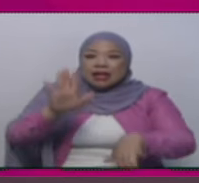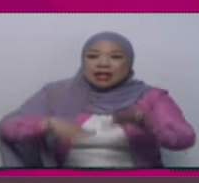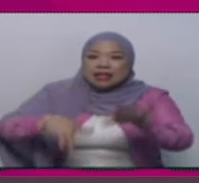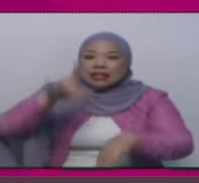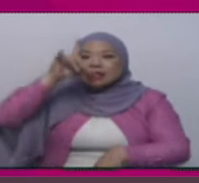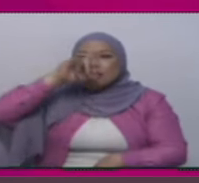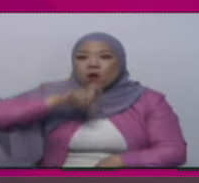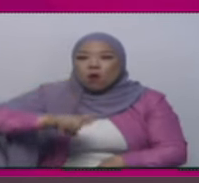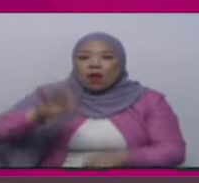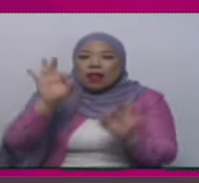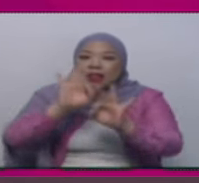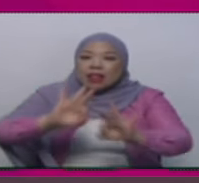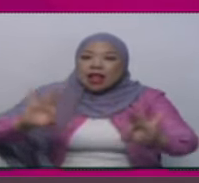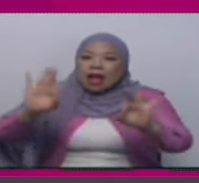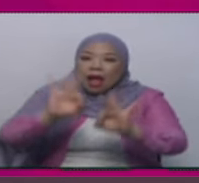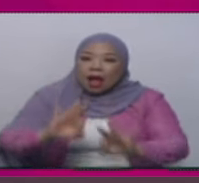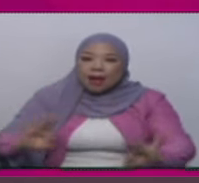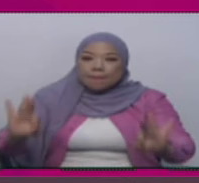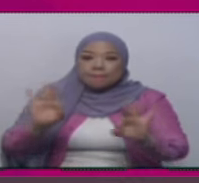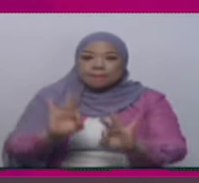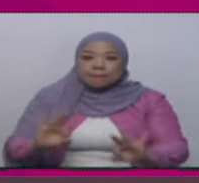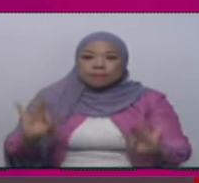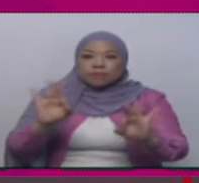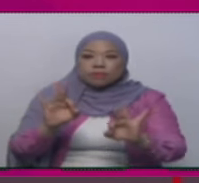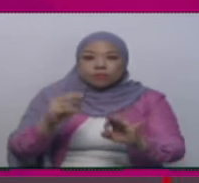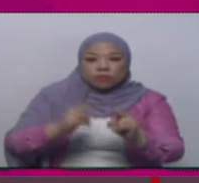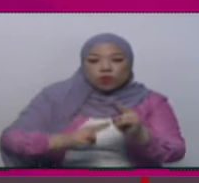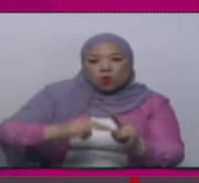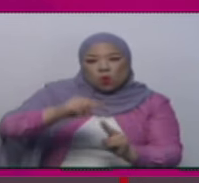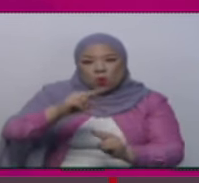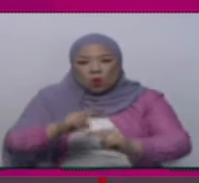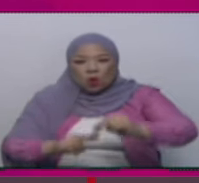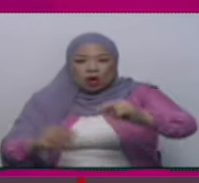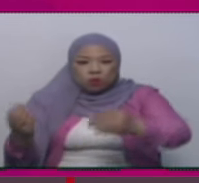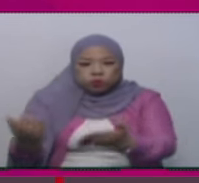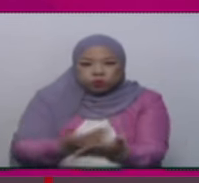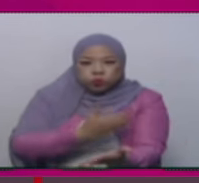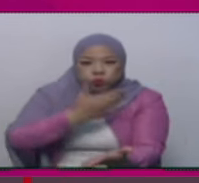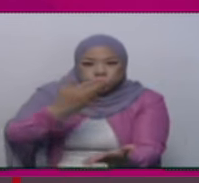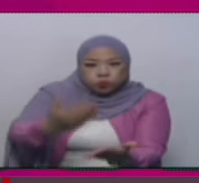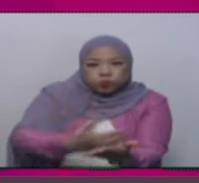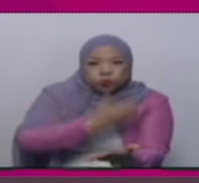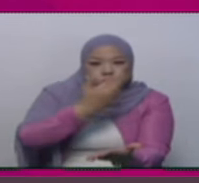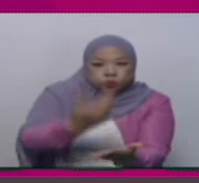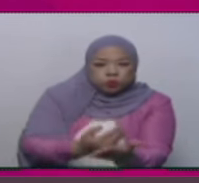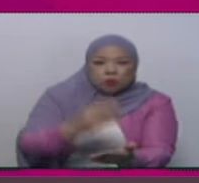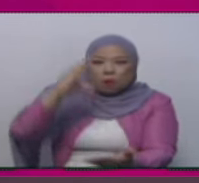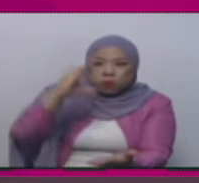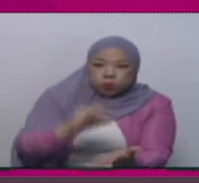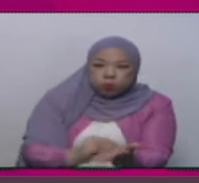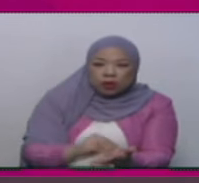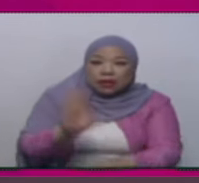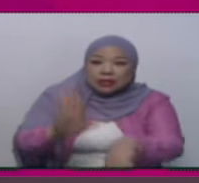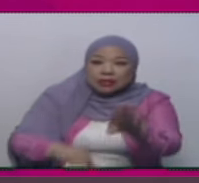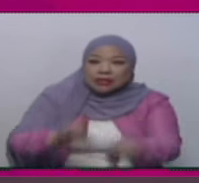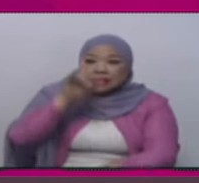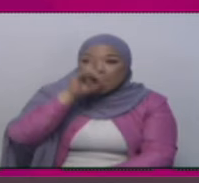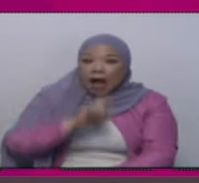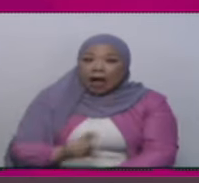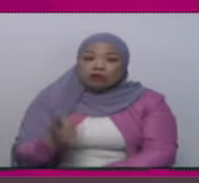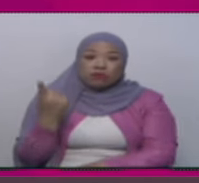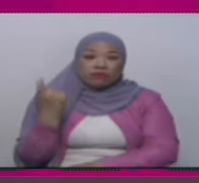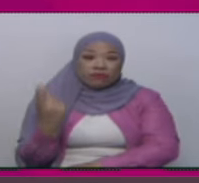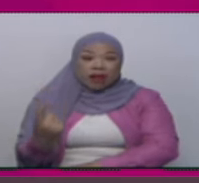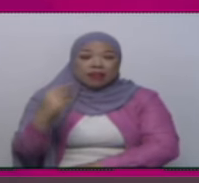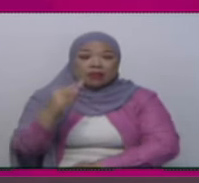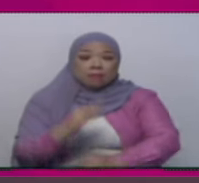llevar solamente en recoger los escombros. Usted habla de esta escalada que es de interés para toda la región y que a